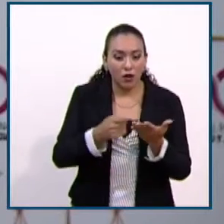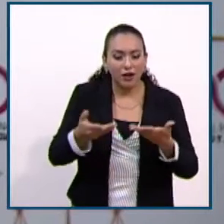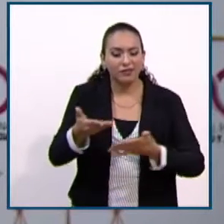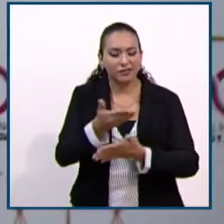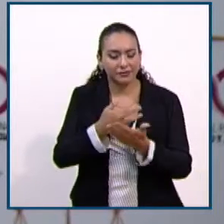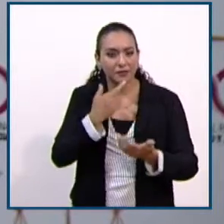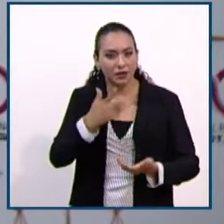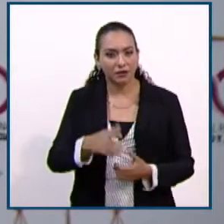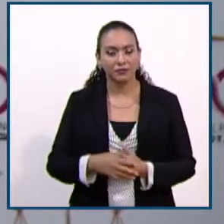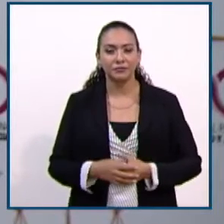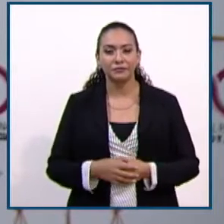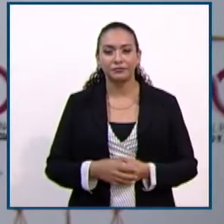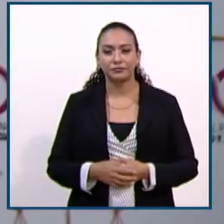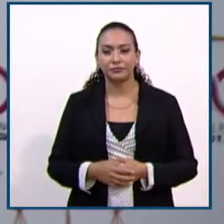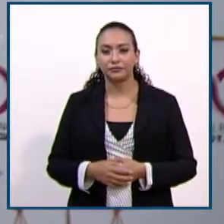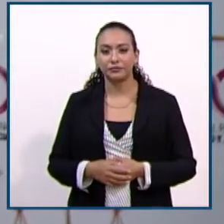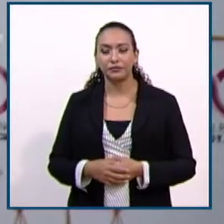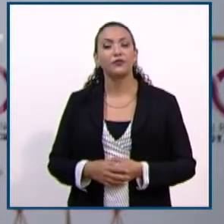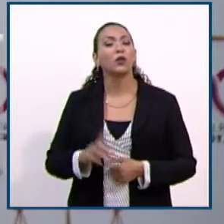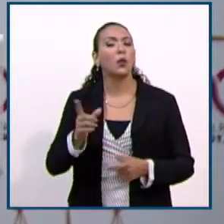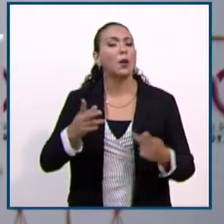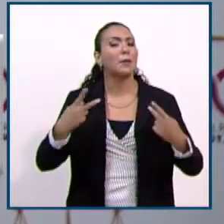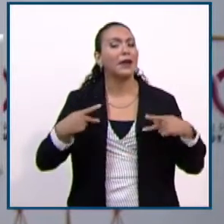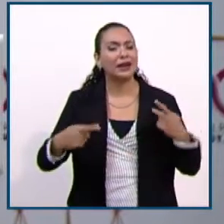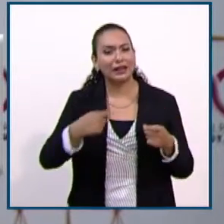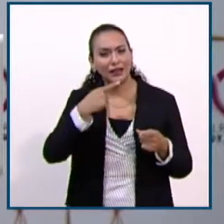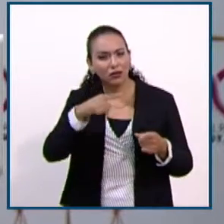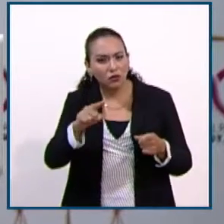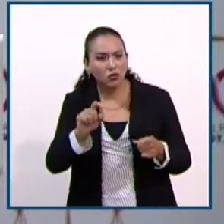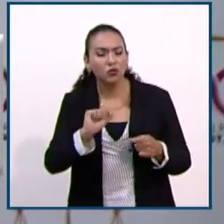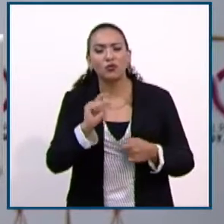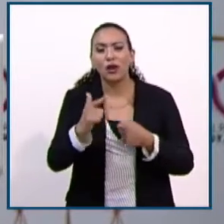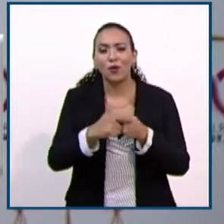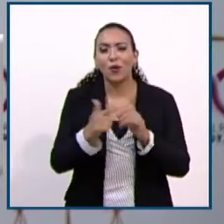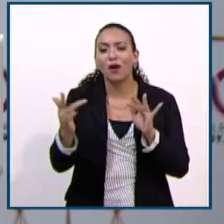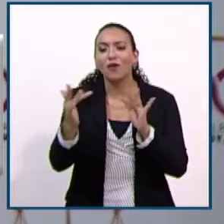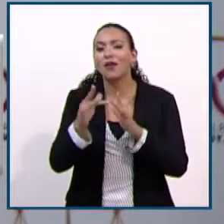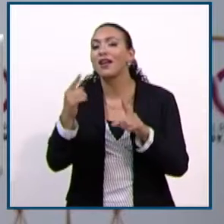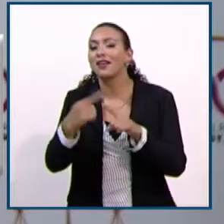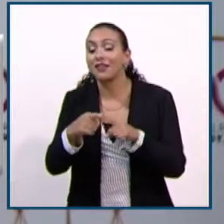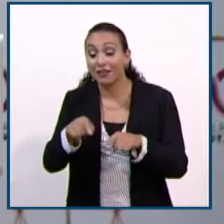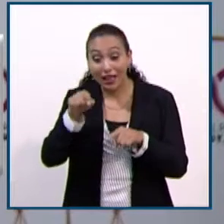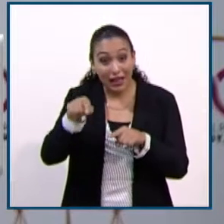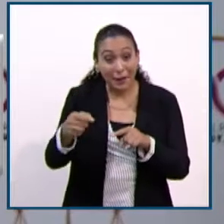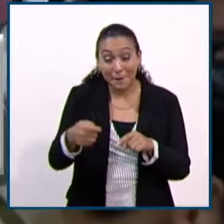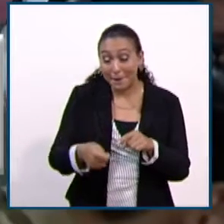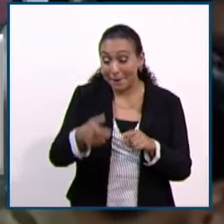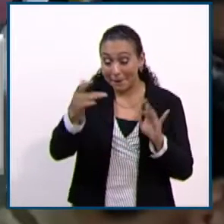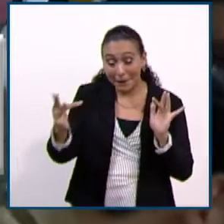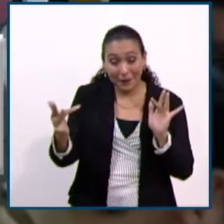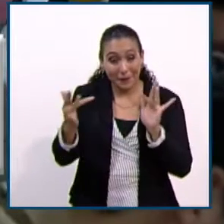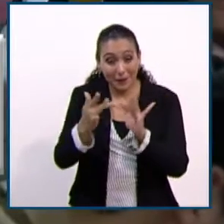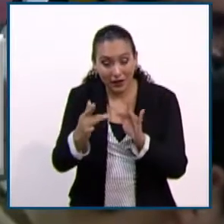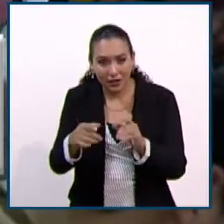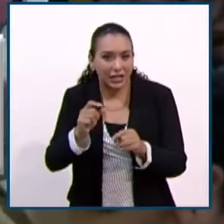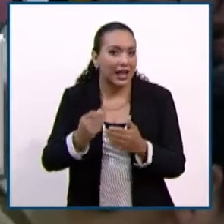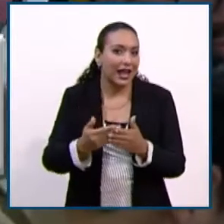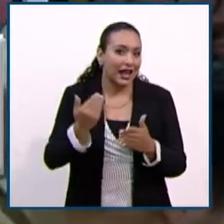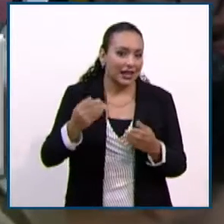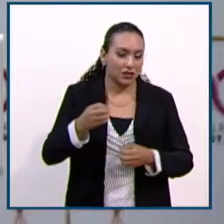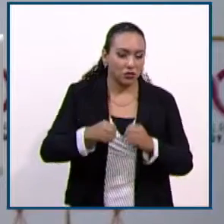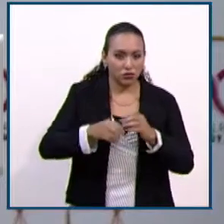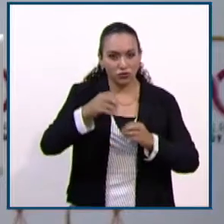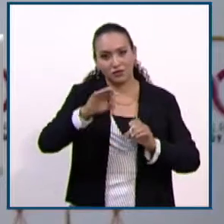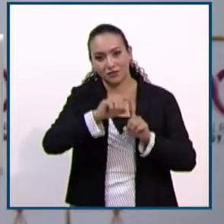Es la primer justicia de contacto con el ciudadano, mucho antes que la justicia federal.